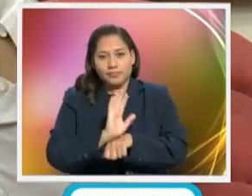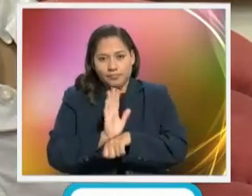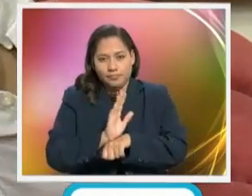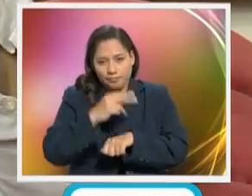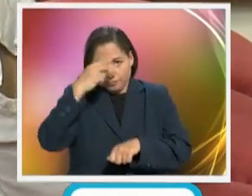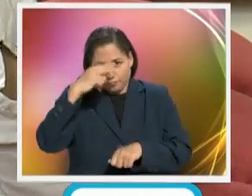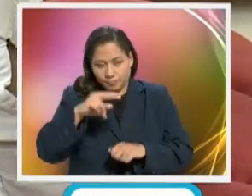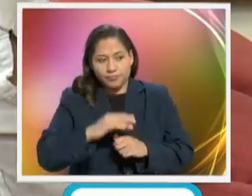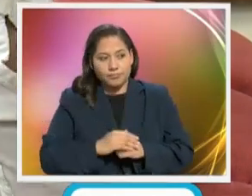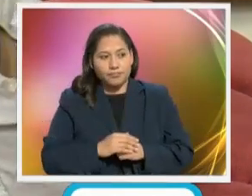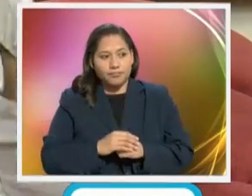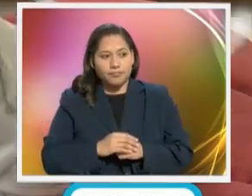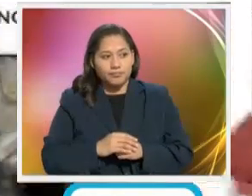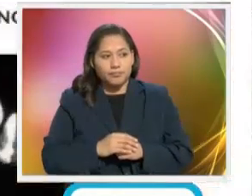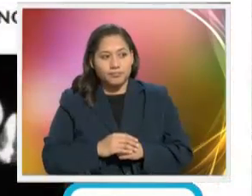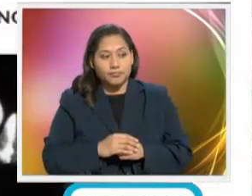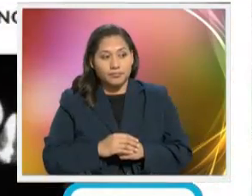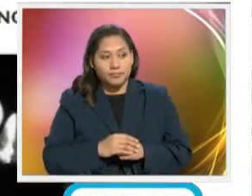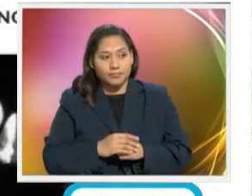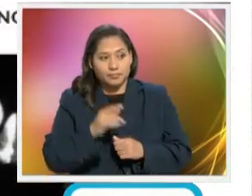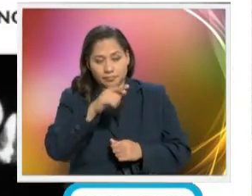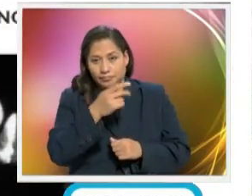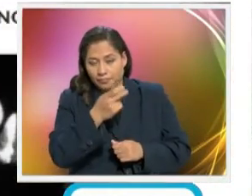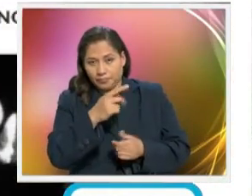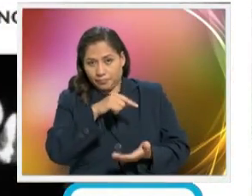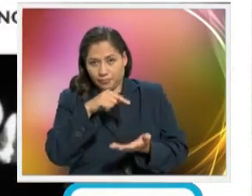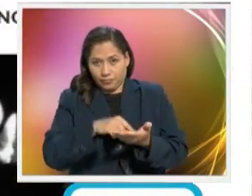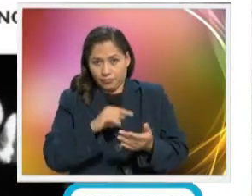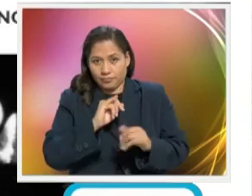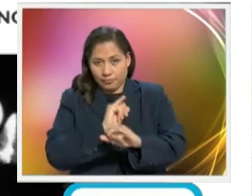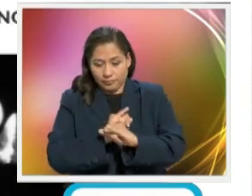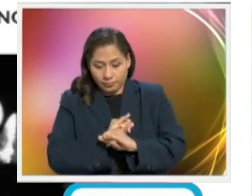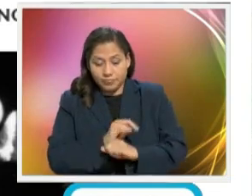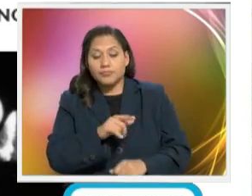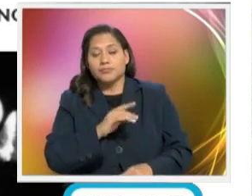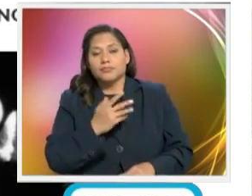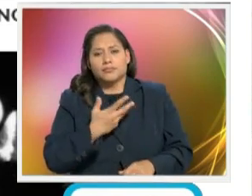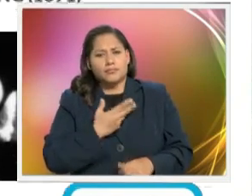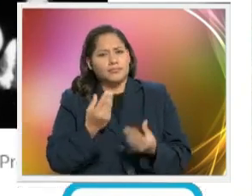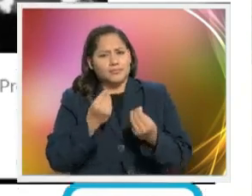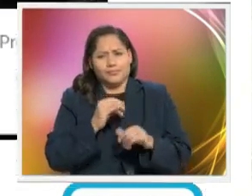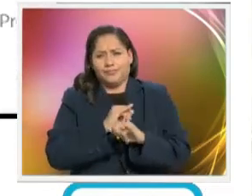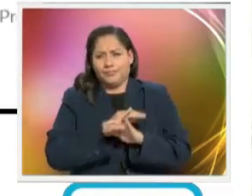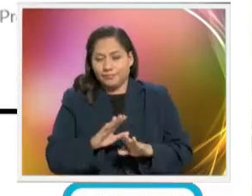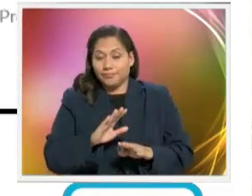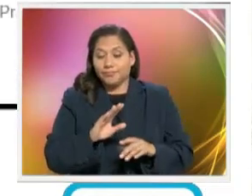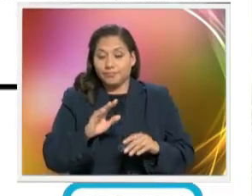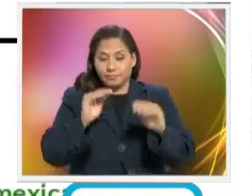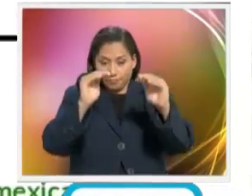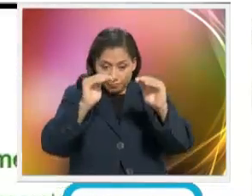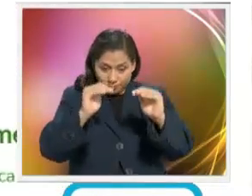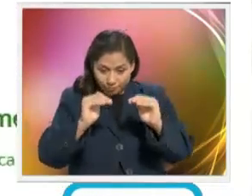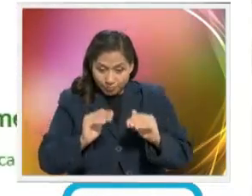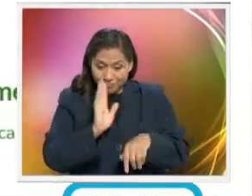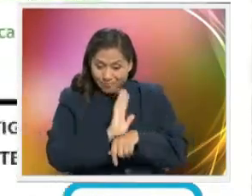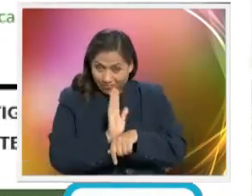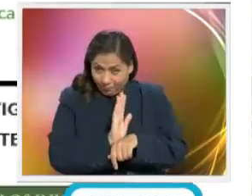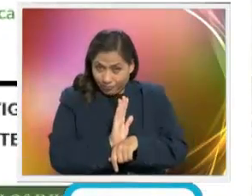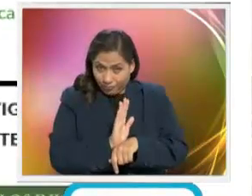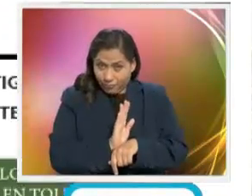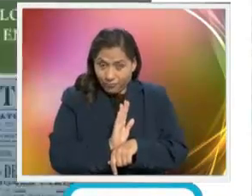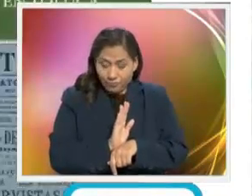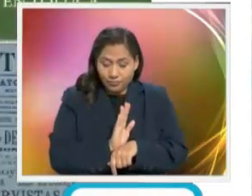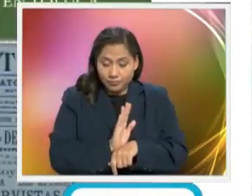Silente Mexicano, justamente. Y en este sitio podemos encontrar una gran cantidad de información, desde las películas